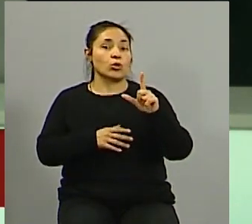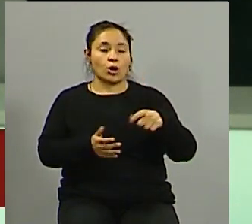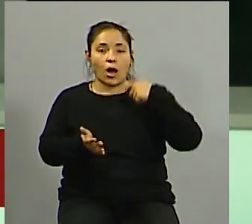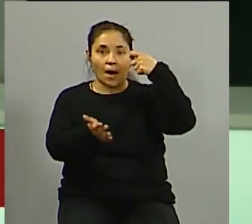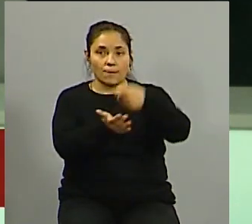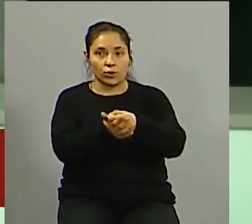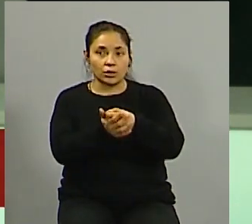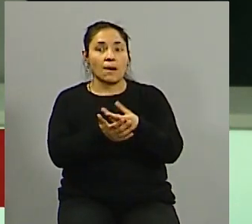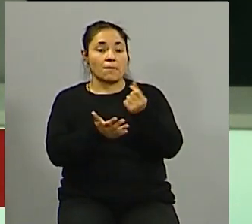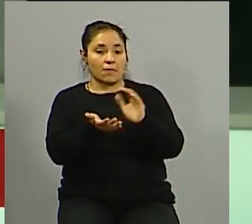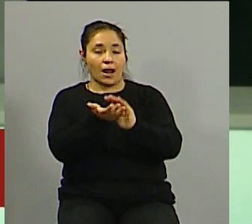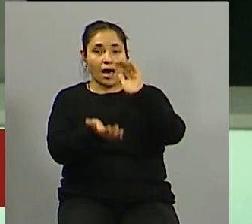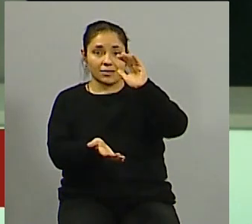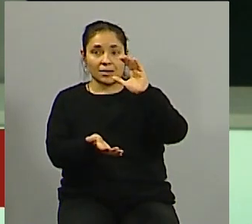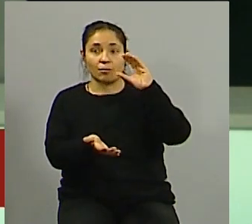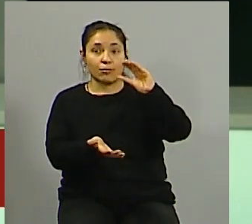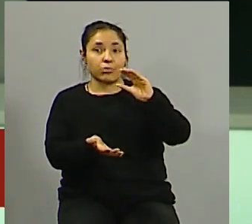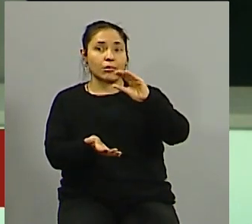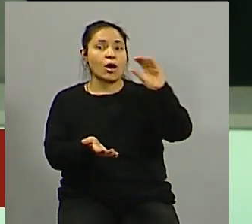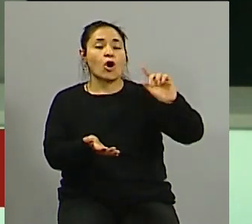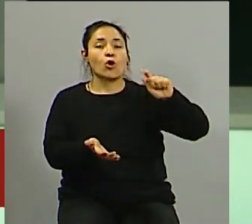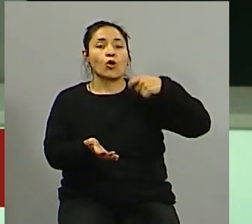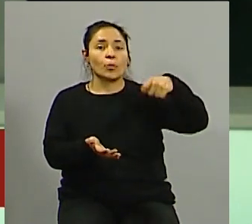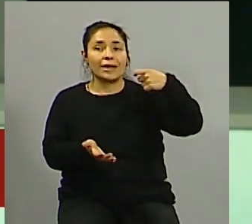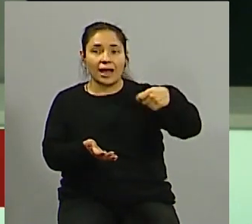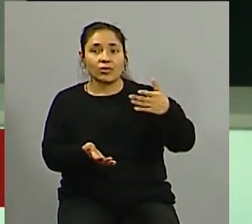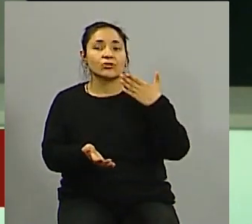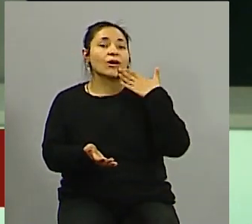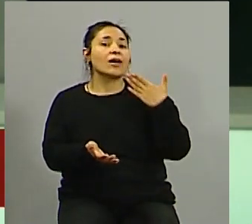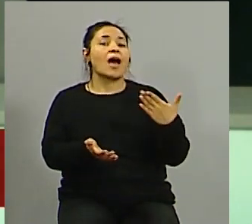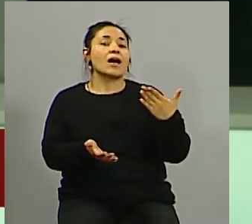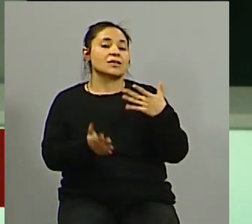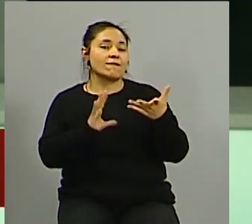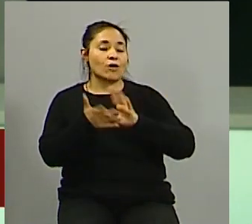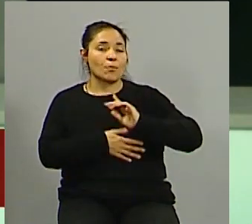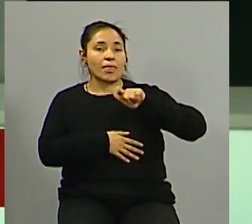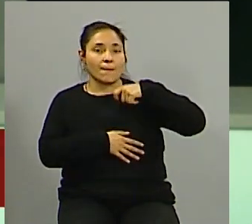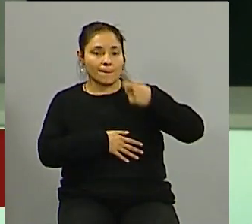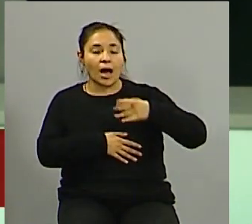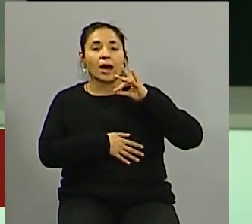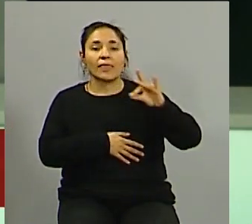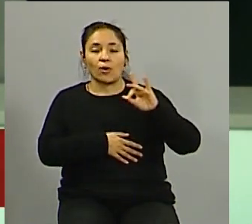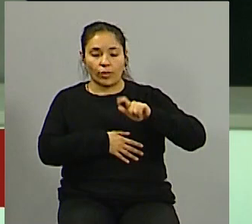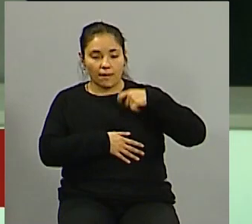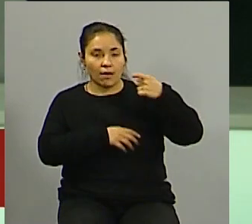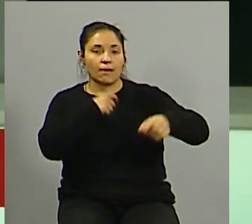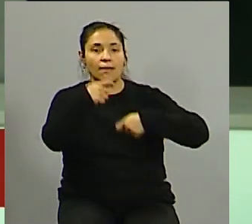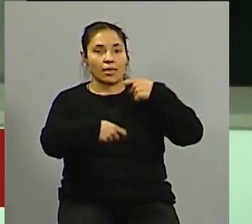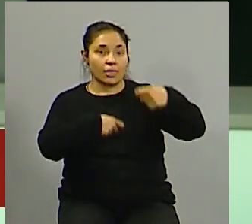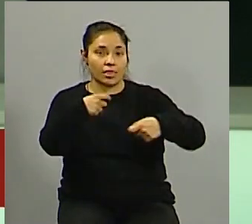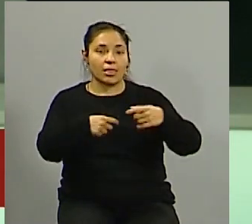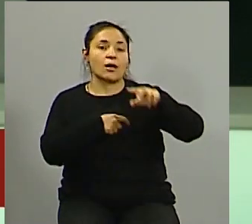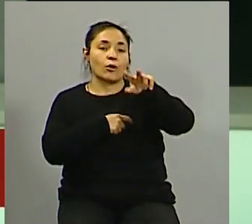Una partecita de eso, pensemos que son jubilados que se han jubilado gracias a este plan de pago de deuda previsional, valga la redundancia, bueno, ese